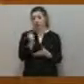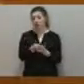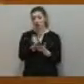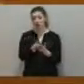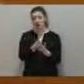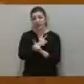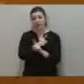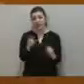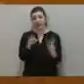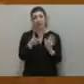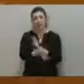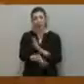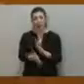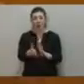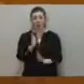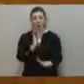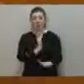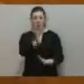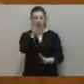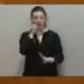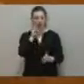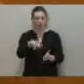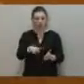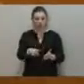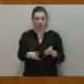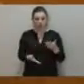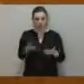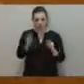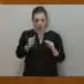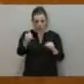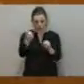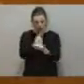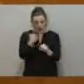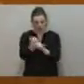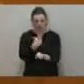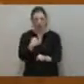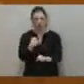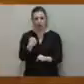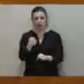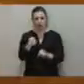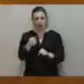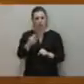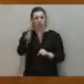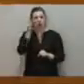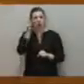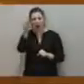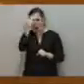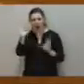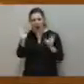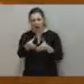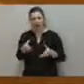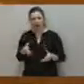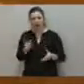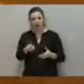que ha sido un quebranto más en el reconocimiento y puesta a valor del trabajo que realizan, principalmente mujeres, y que les